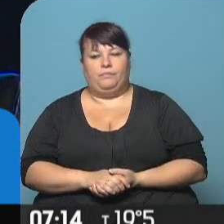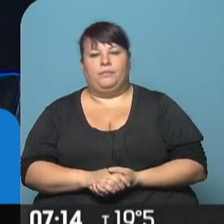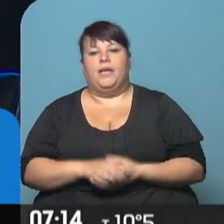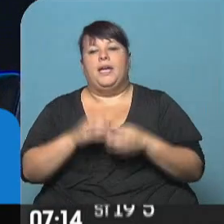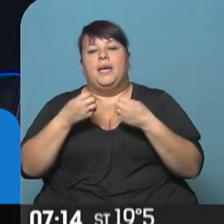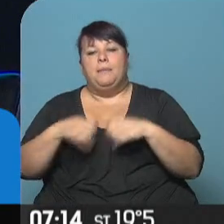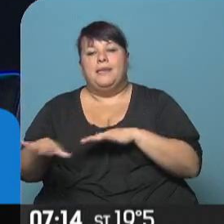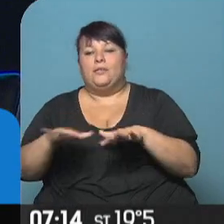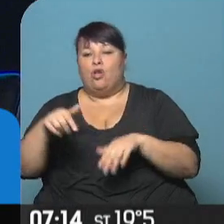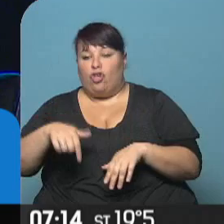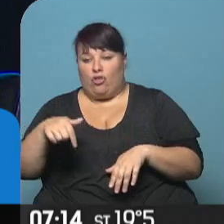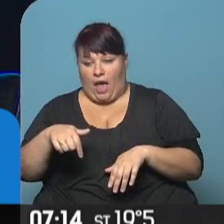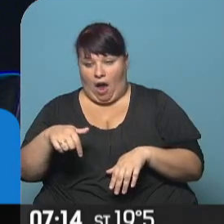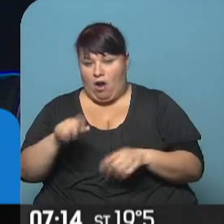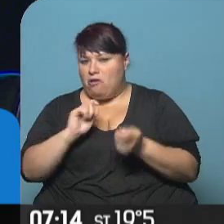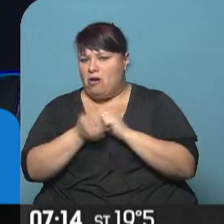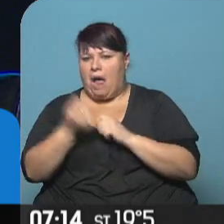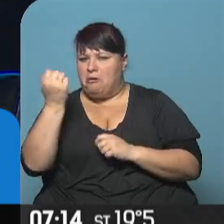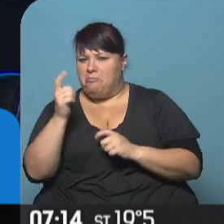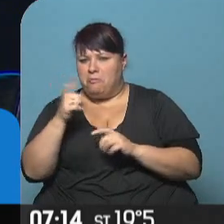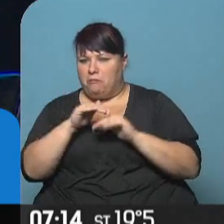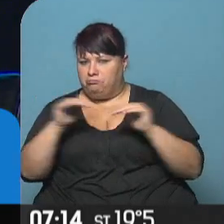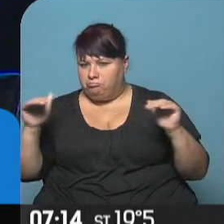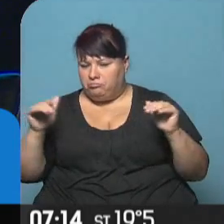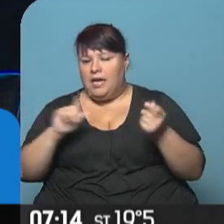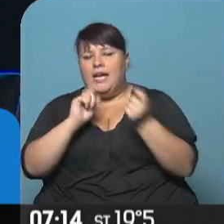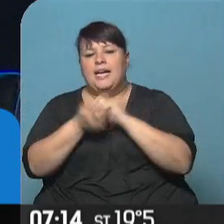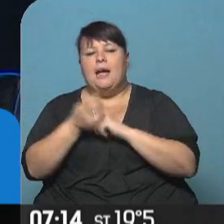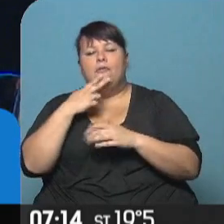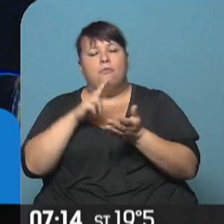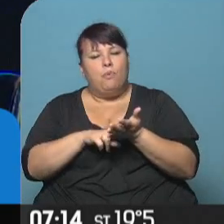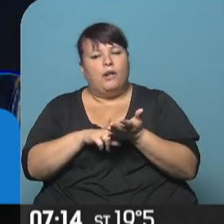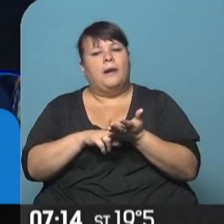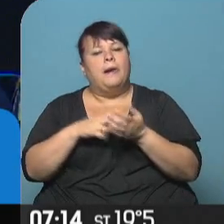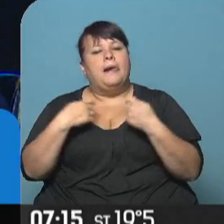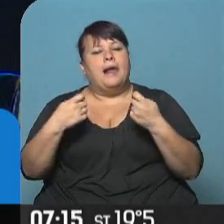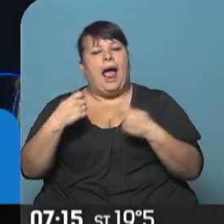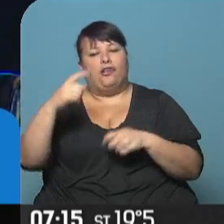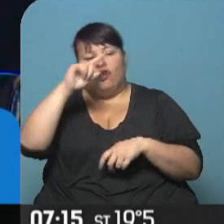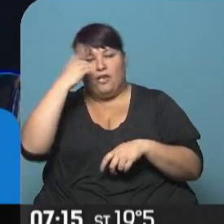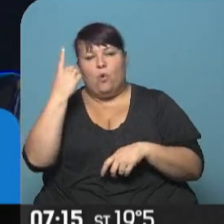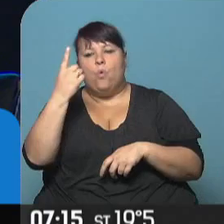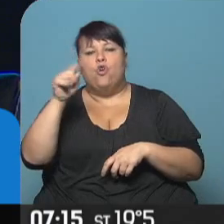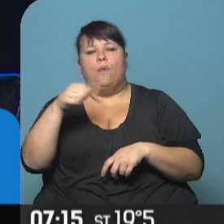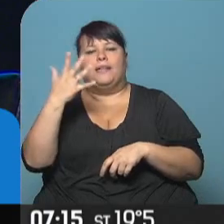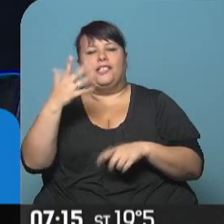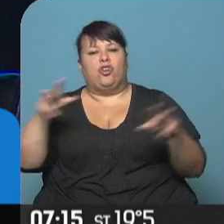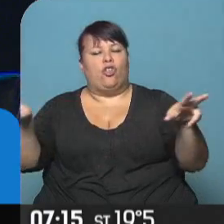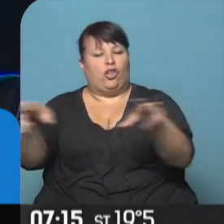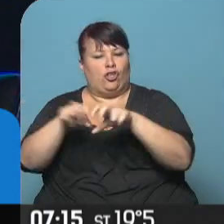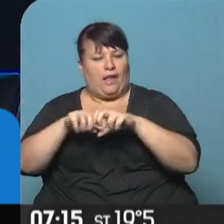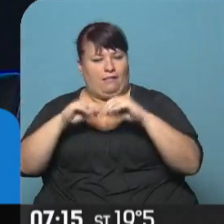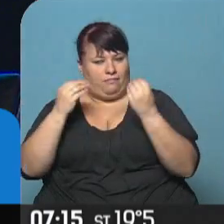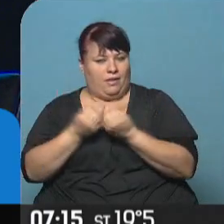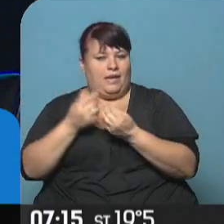Partiendo de la situación actual, sin cambios en la economía, la reforma tributaria tendría un costo para la nación de 1,5% del PBI